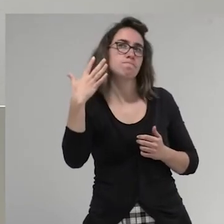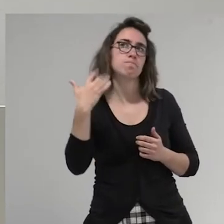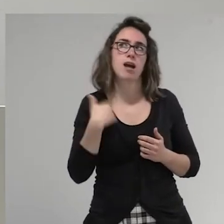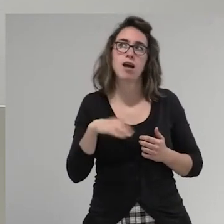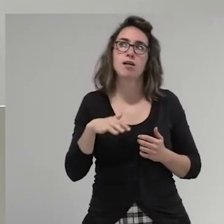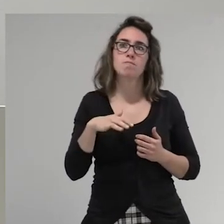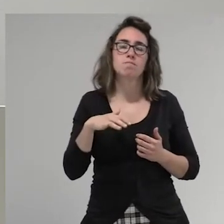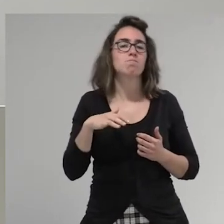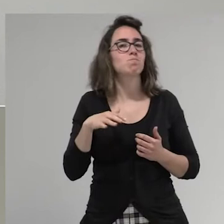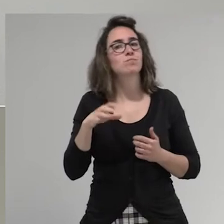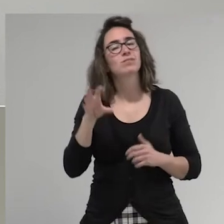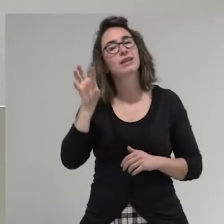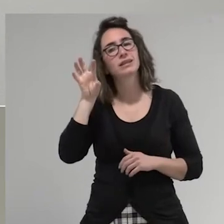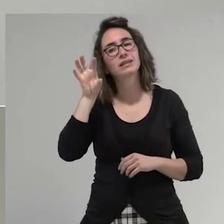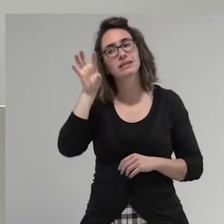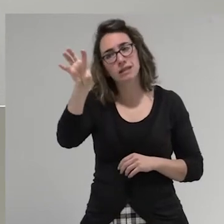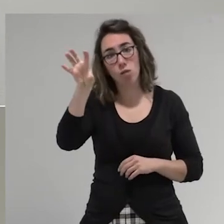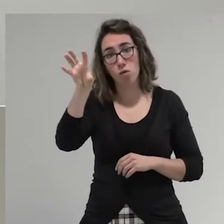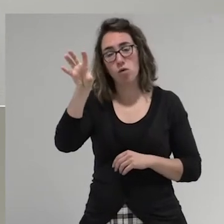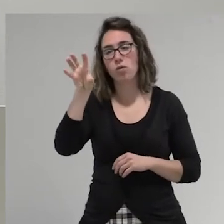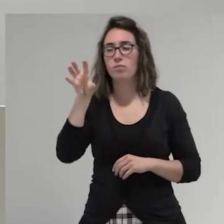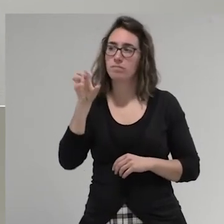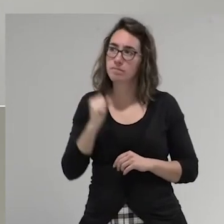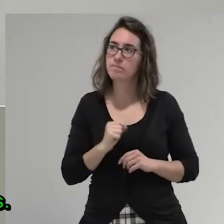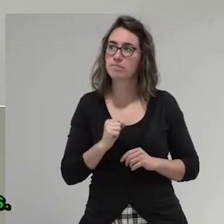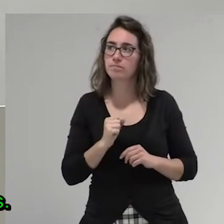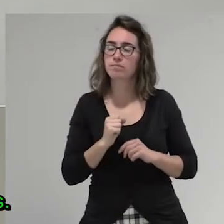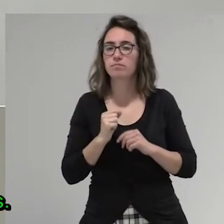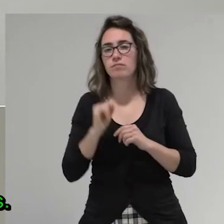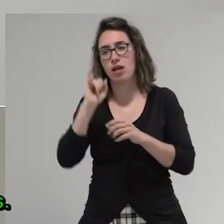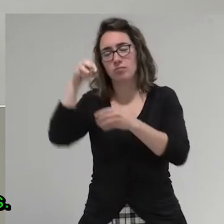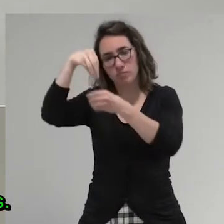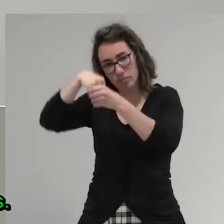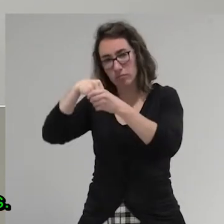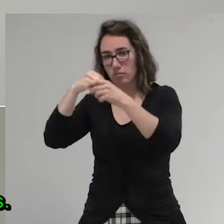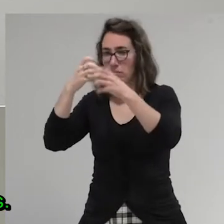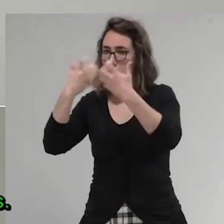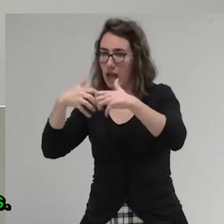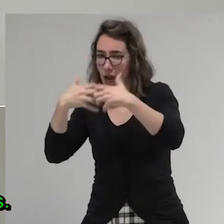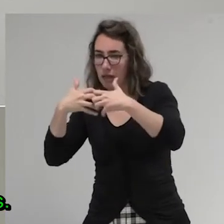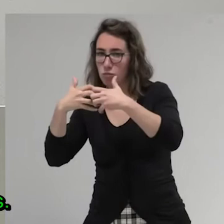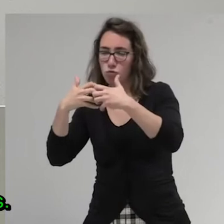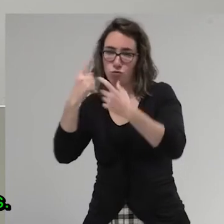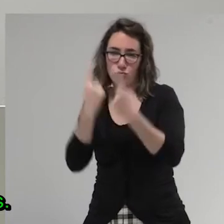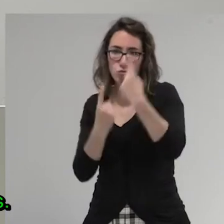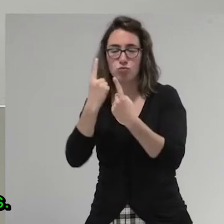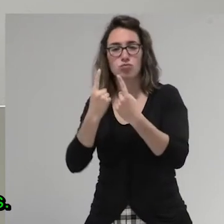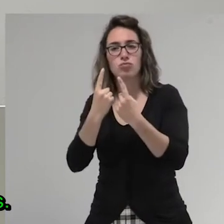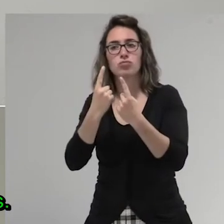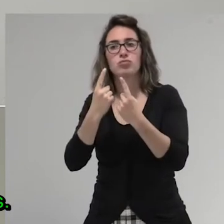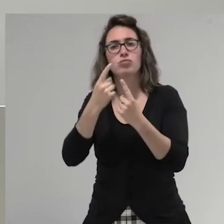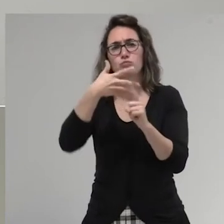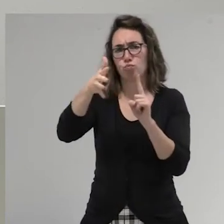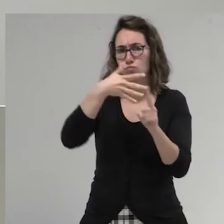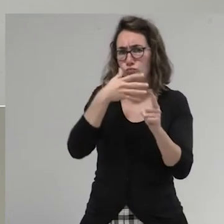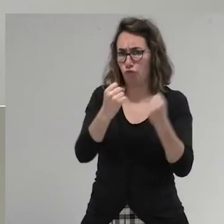hay, el Estado tiene unos mecanismos especialmente más pronunciados o que generan más violencia que otros,